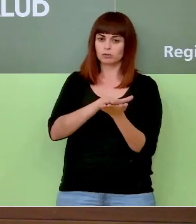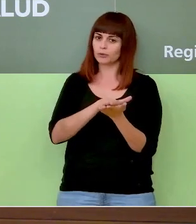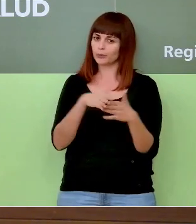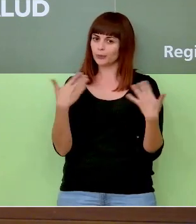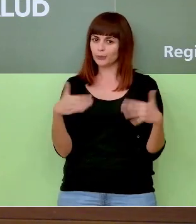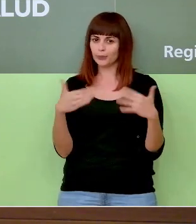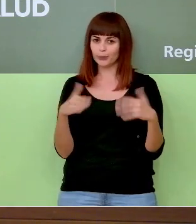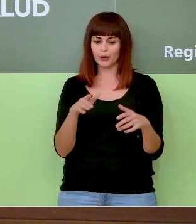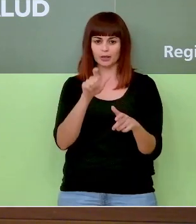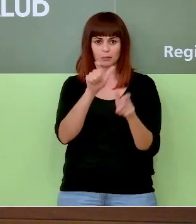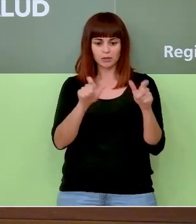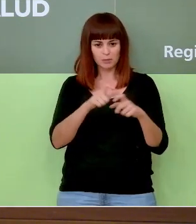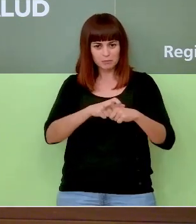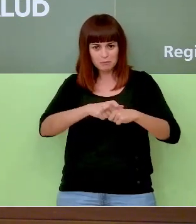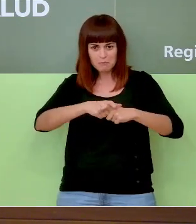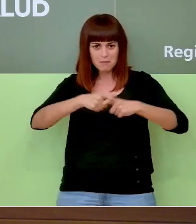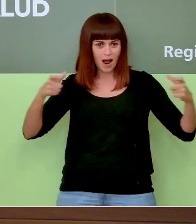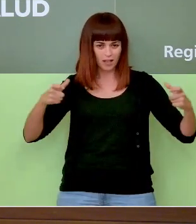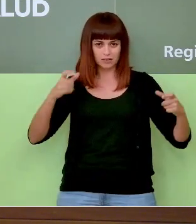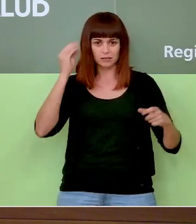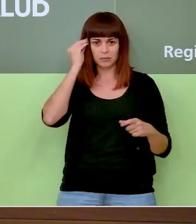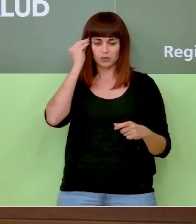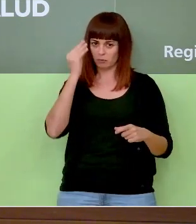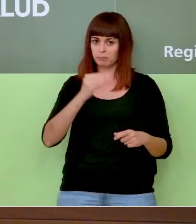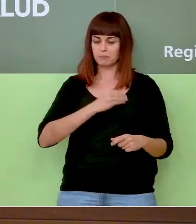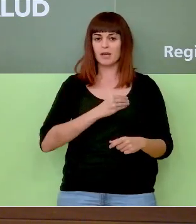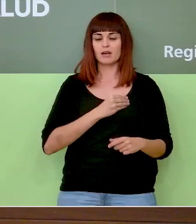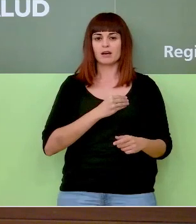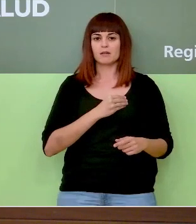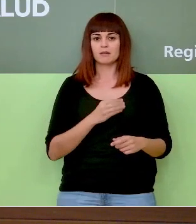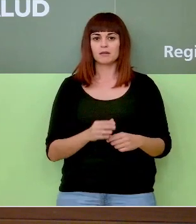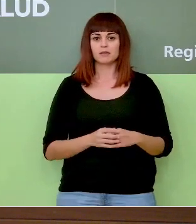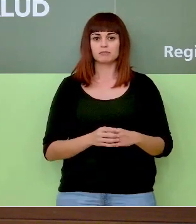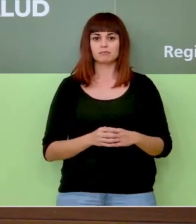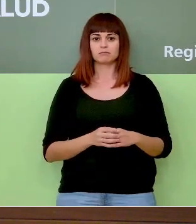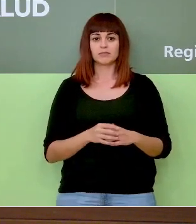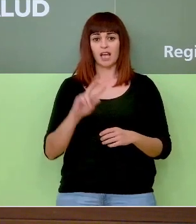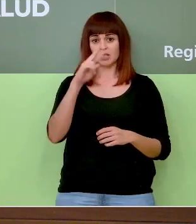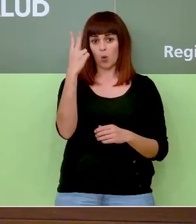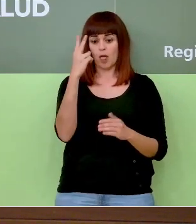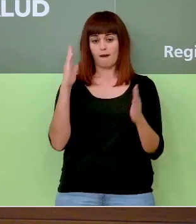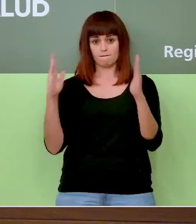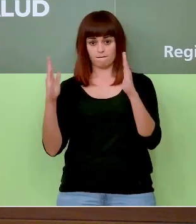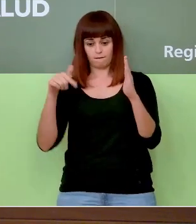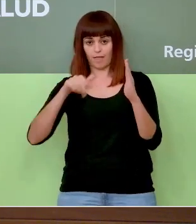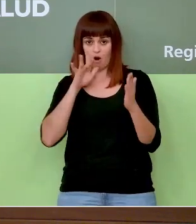en los últimos, yo creo que es la cifra más alta, por desgracia, de esta segunda onda.